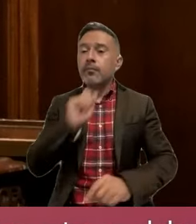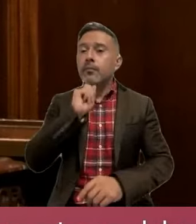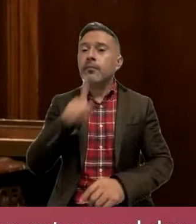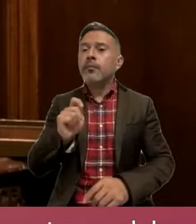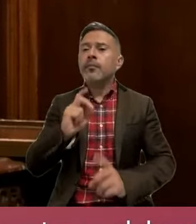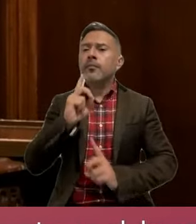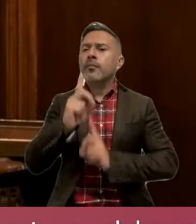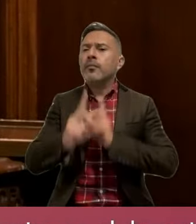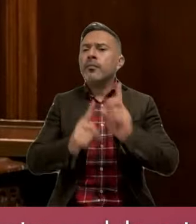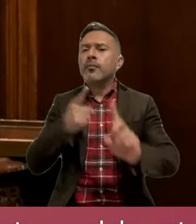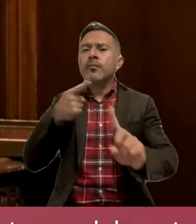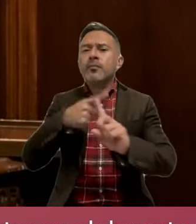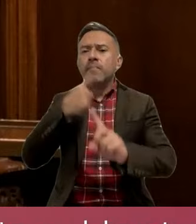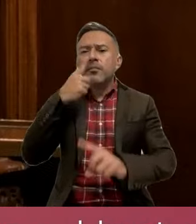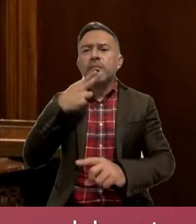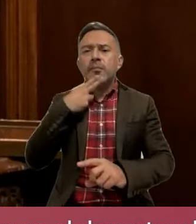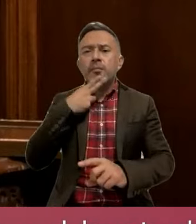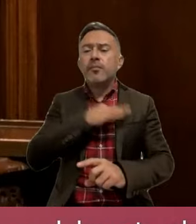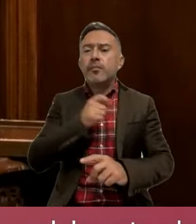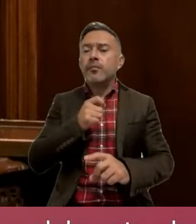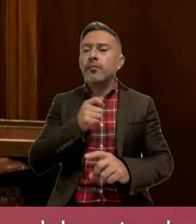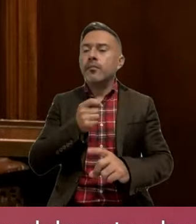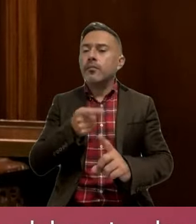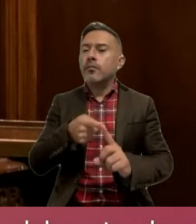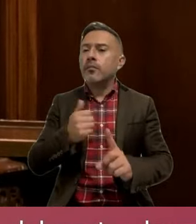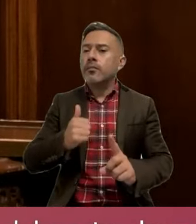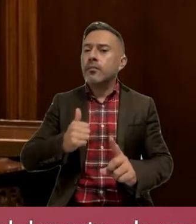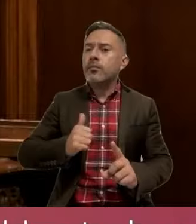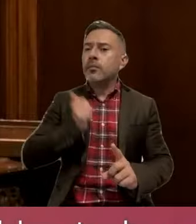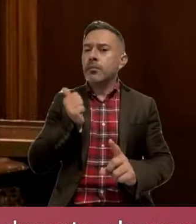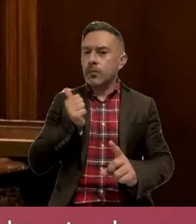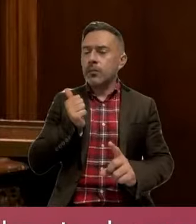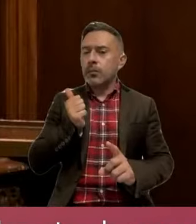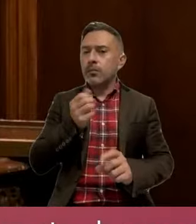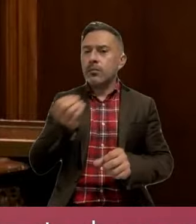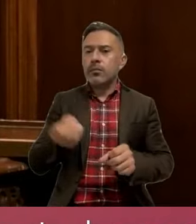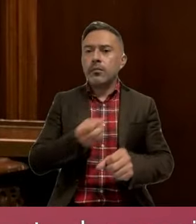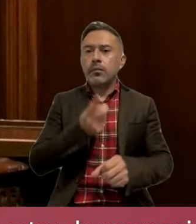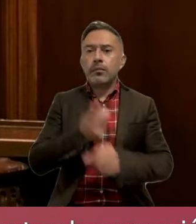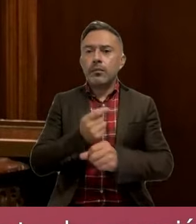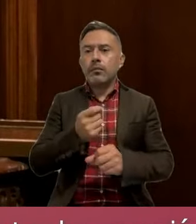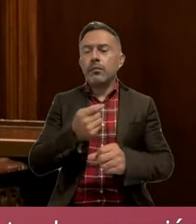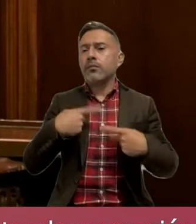ofrecer oportunidades a todas las personas.